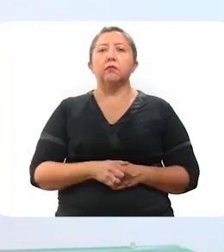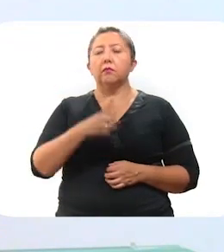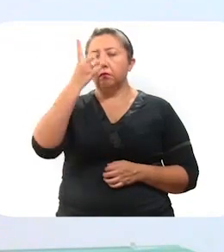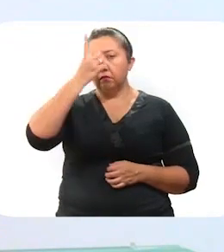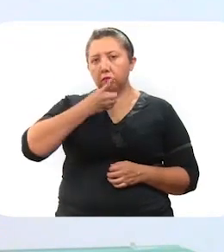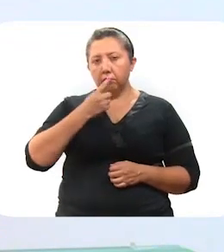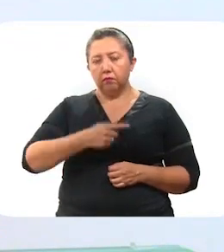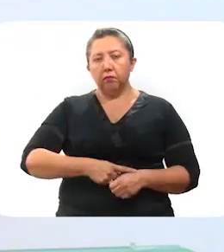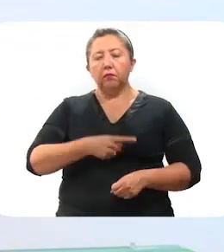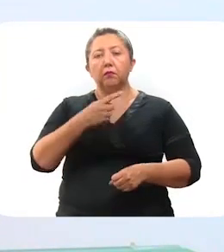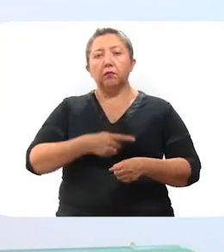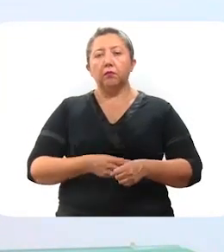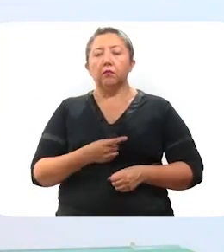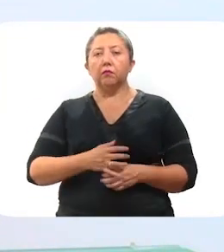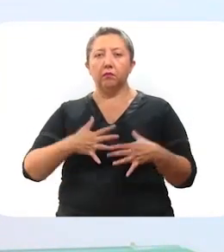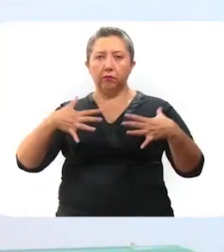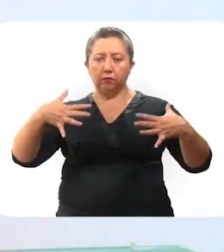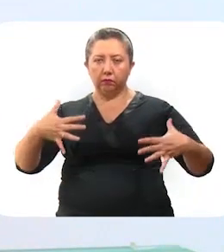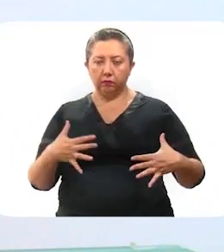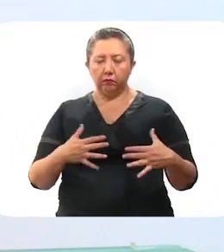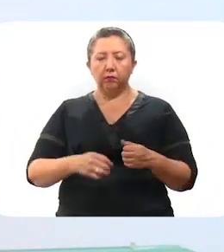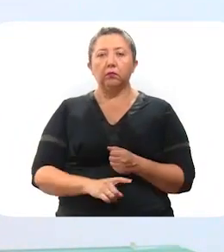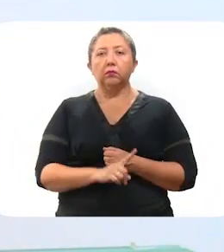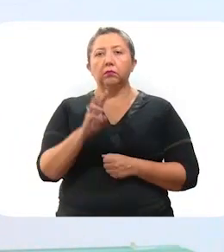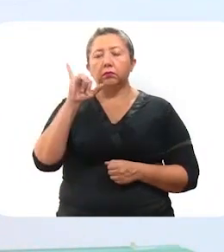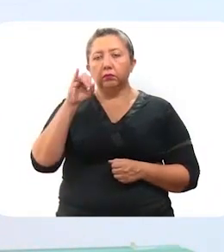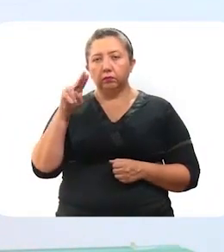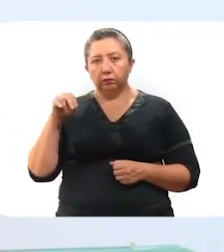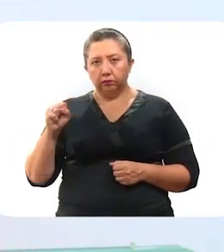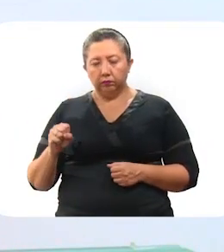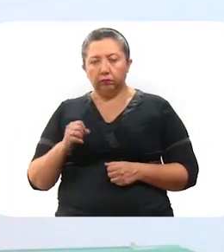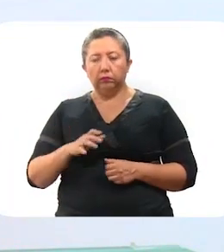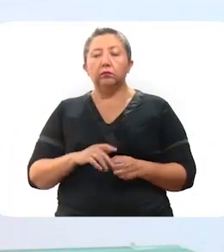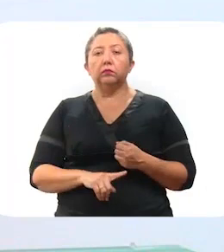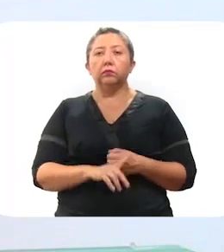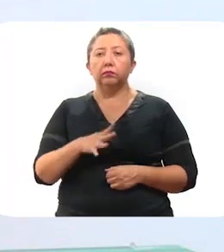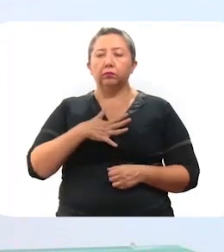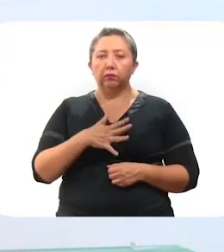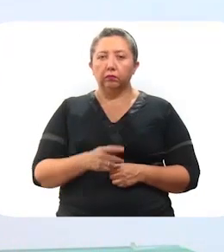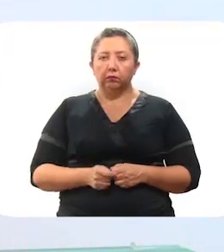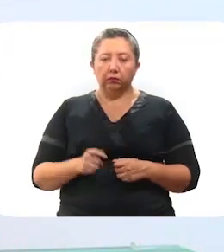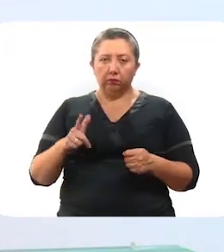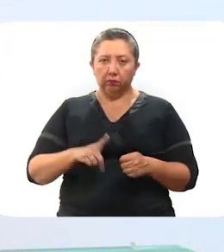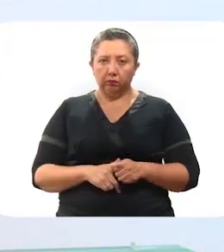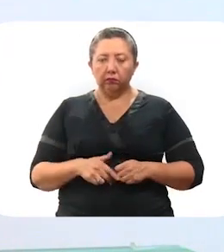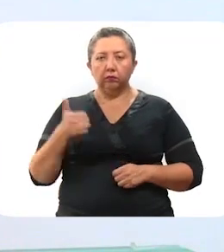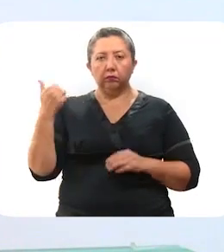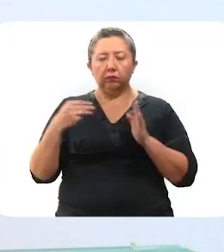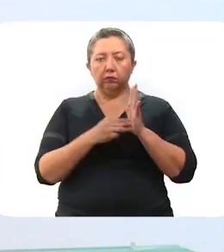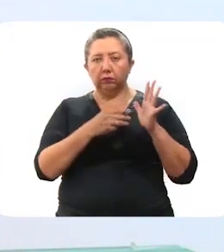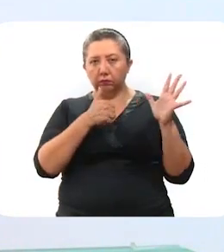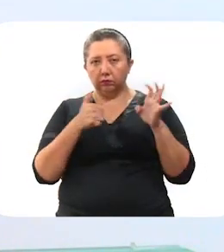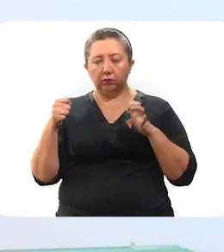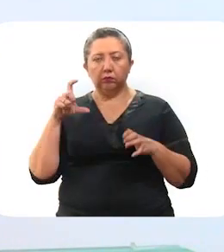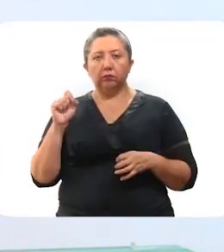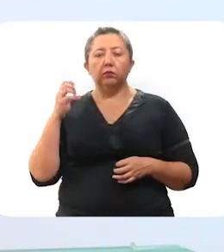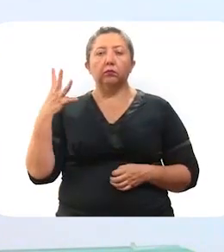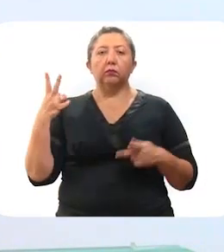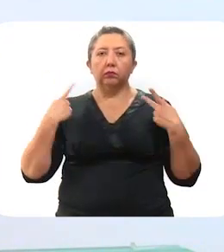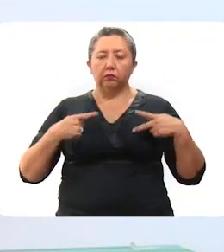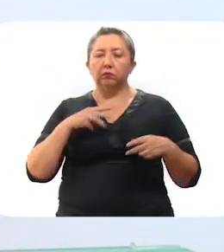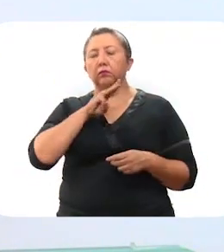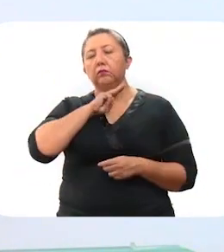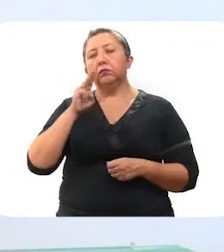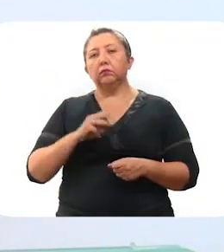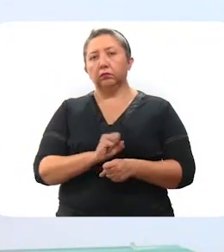encontraron diabetes, hipertensión, obesidad, inmunosupresión y EPOC. En total, son 6.624 las